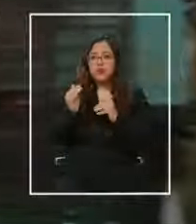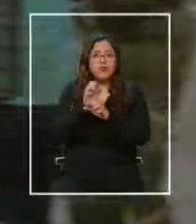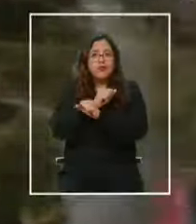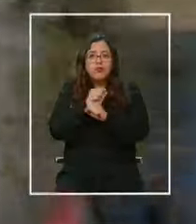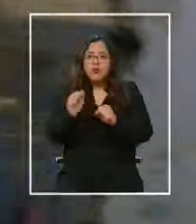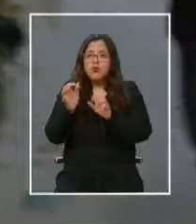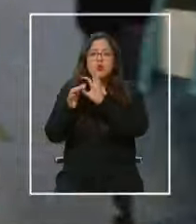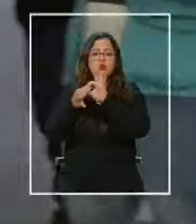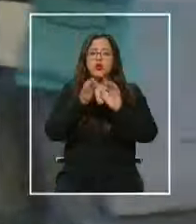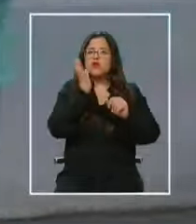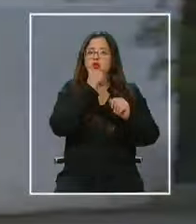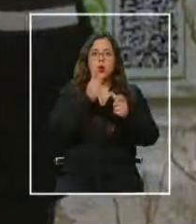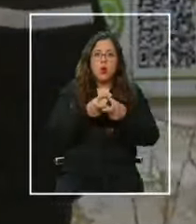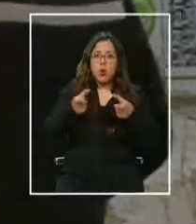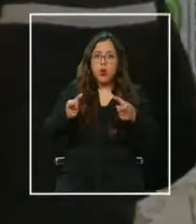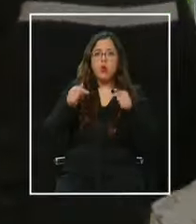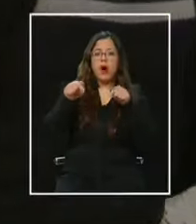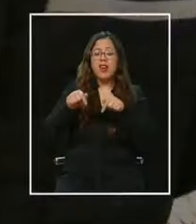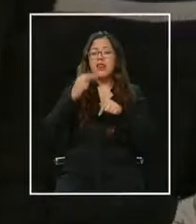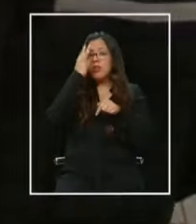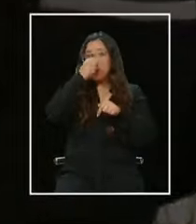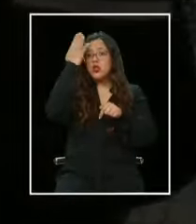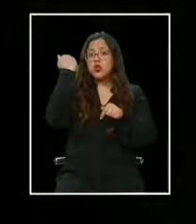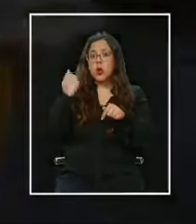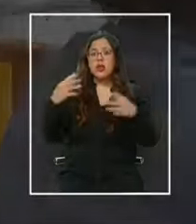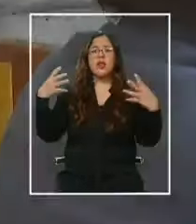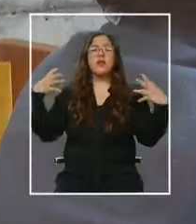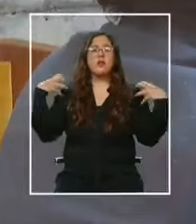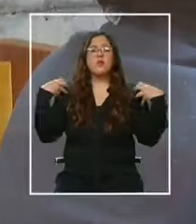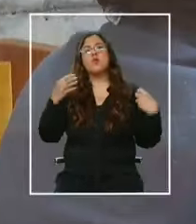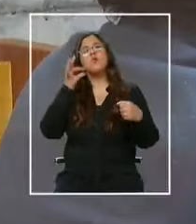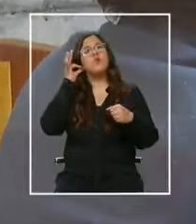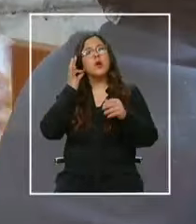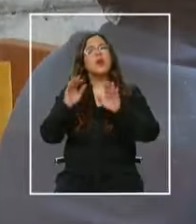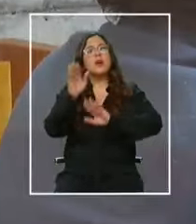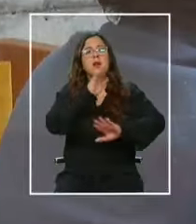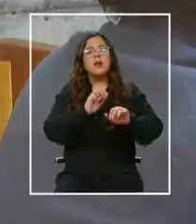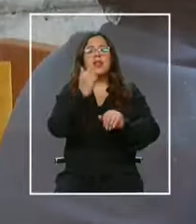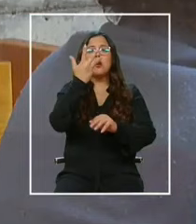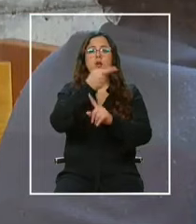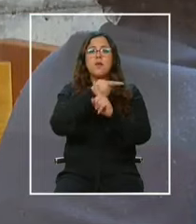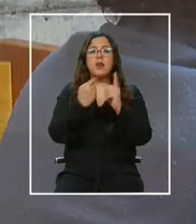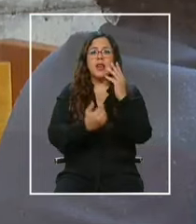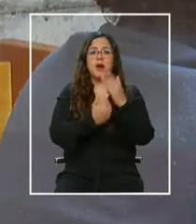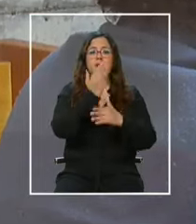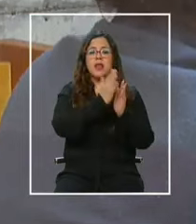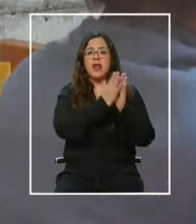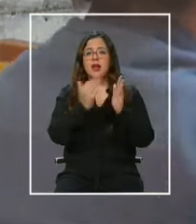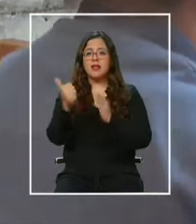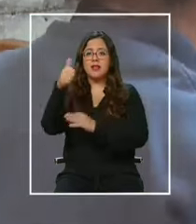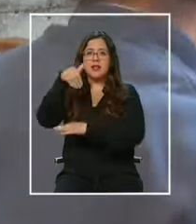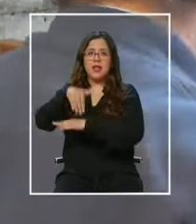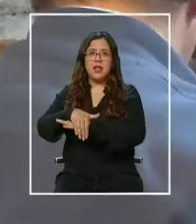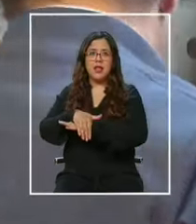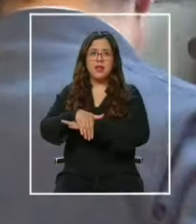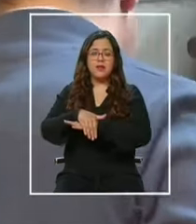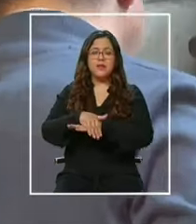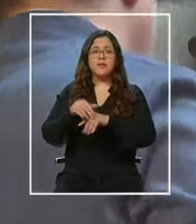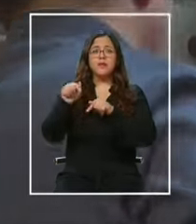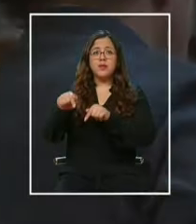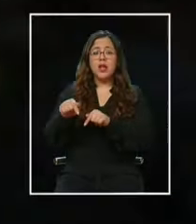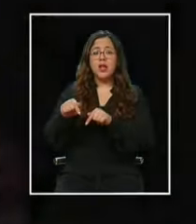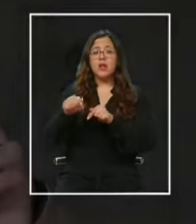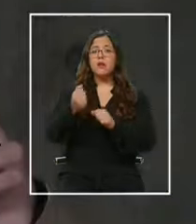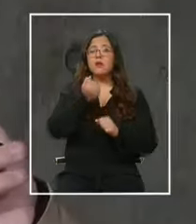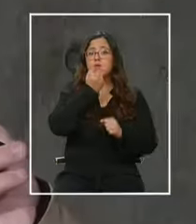cupos. Desde marzo que estaba al cuidado de la imputada, desde las 9:30 de la mañana hasta las 6 de la tarde. Todos podemos